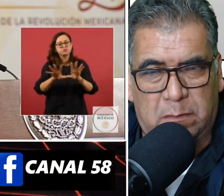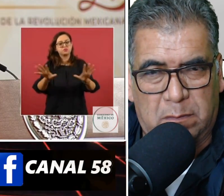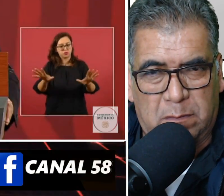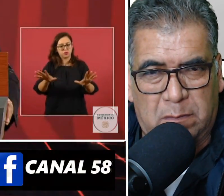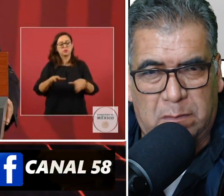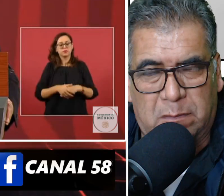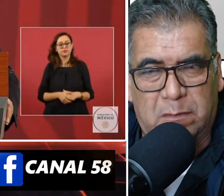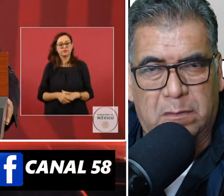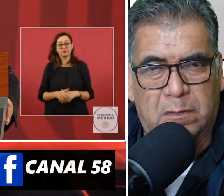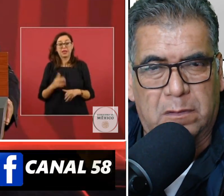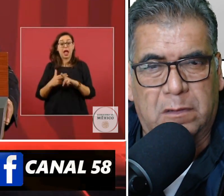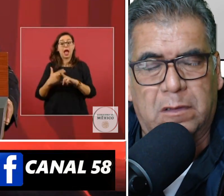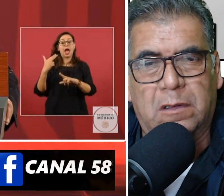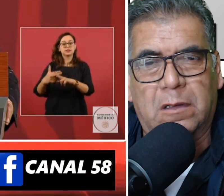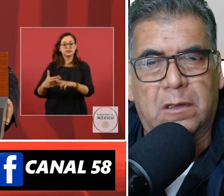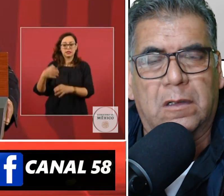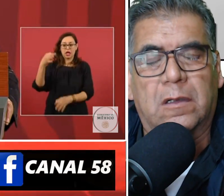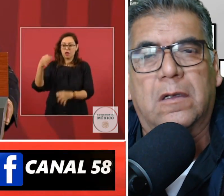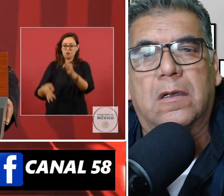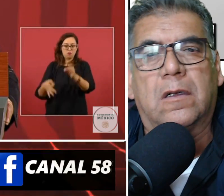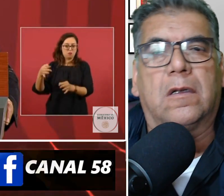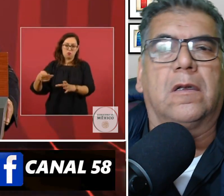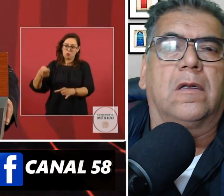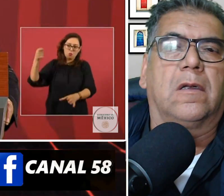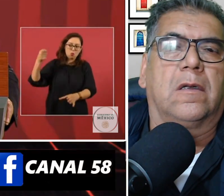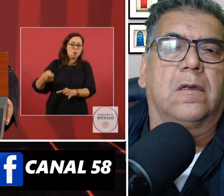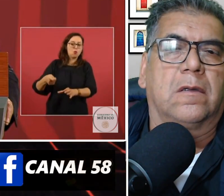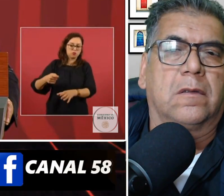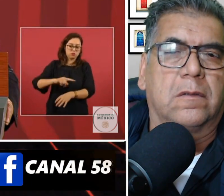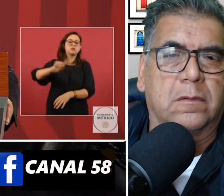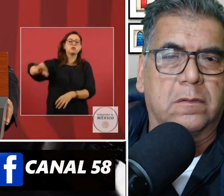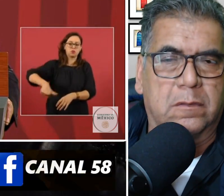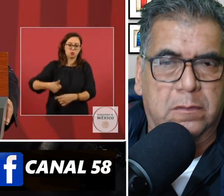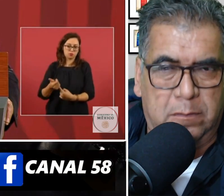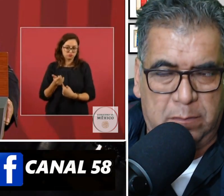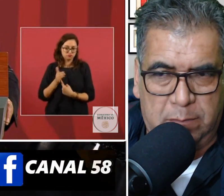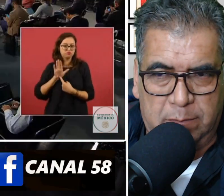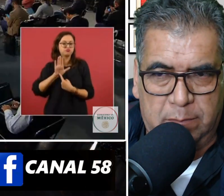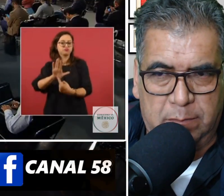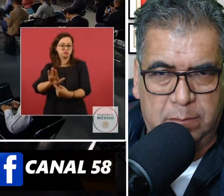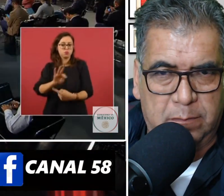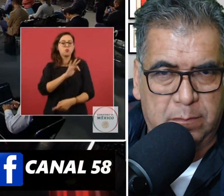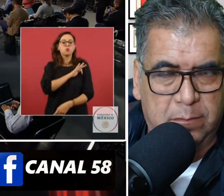¿Quién? Bueno, yo no puedo discutir si son regulares o son irregulares.